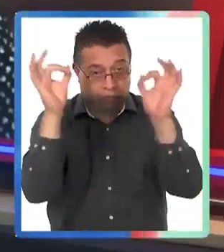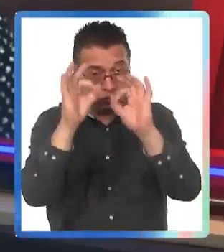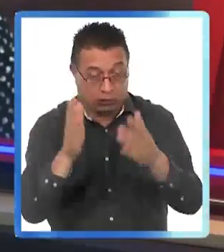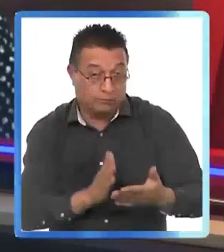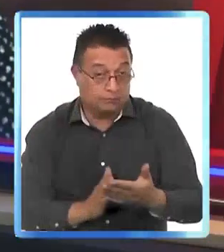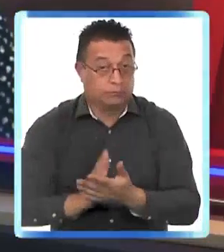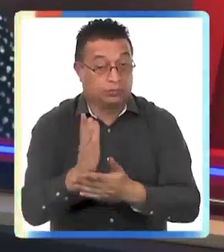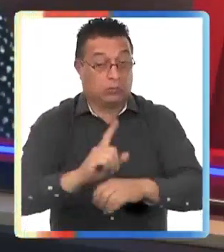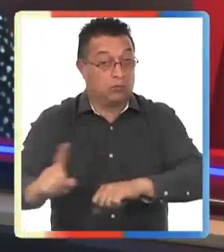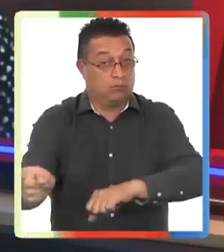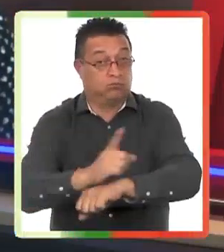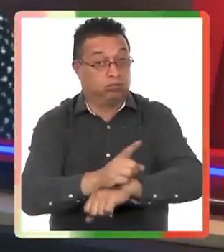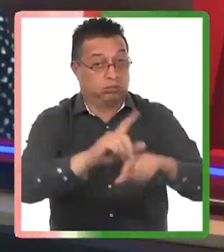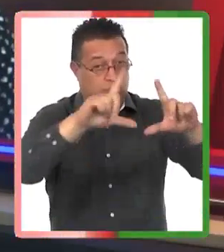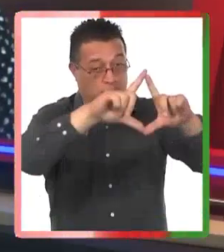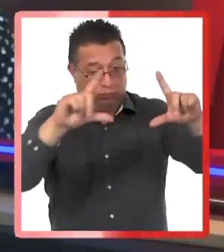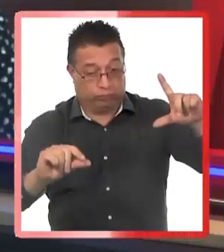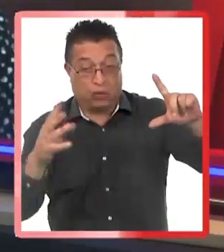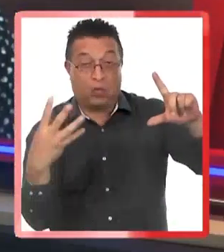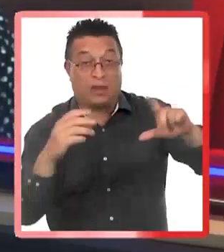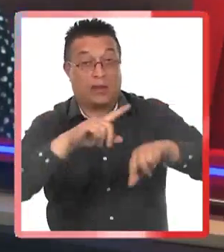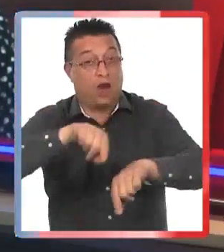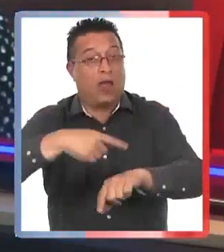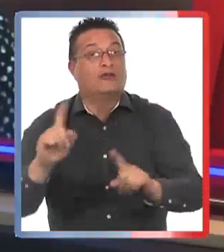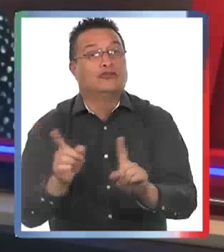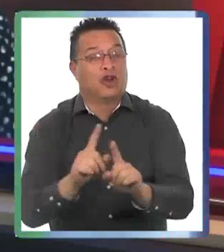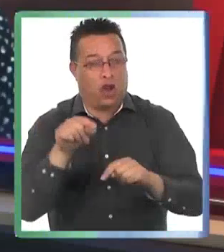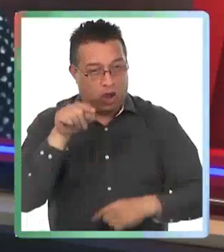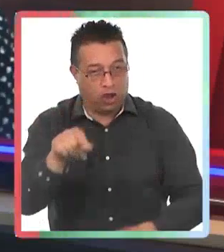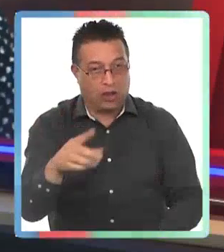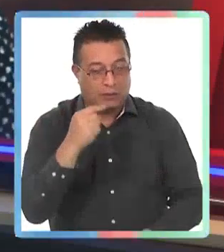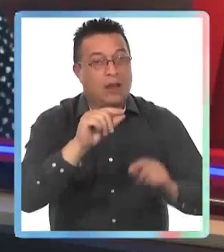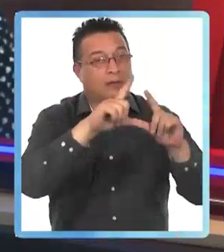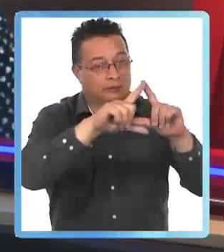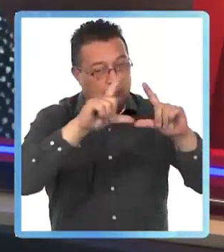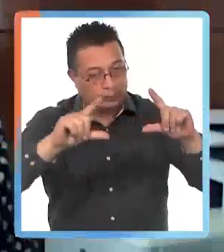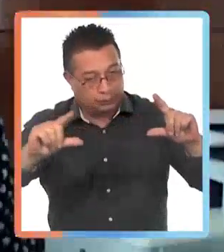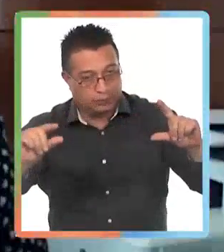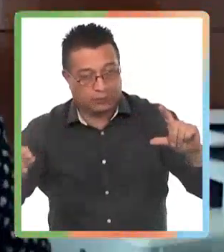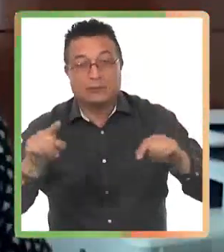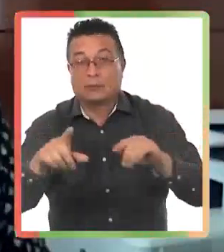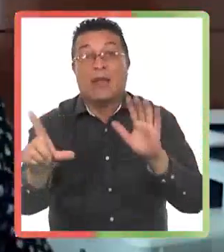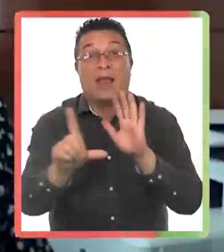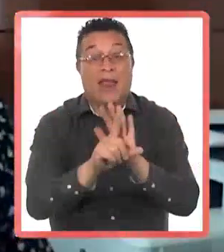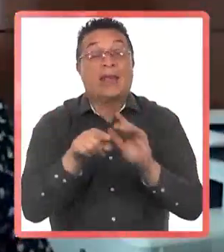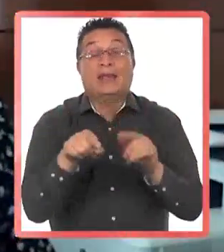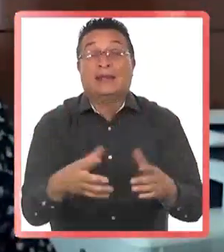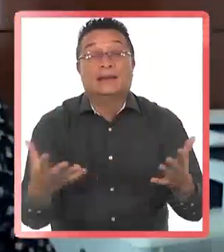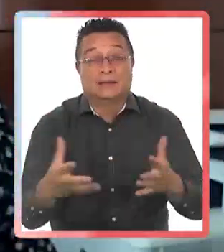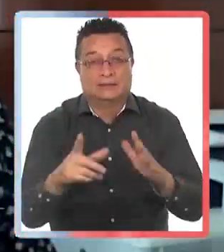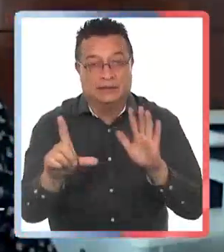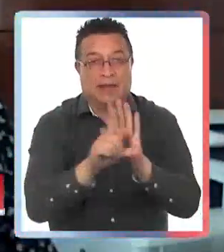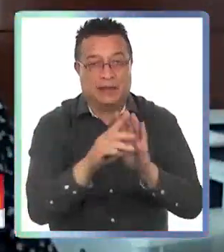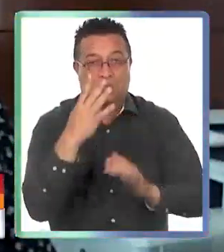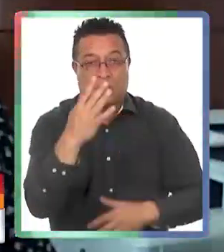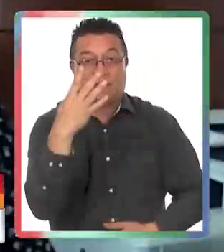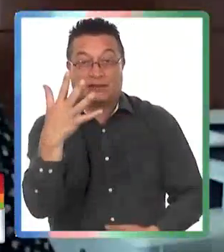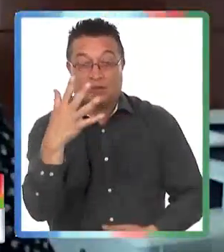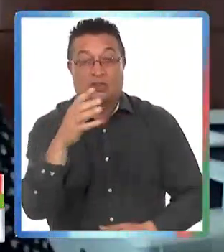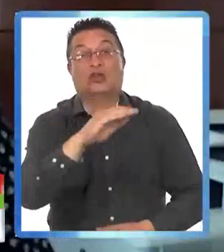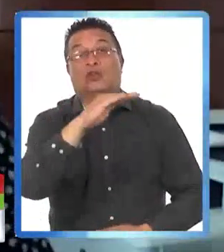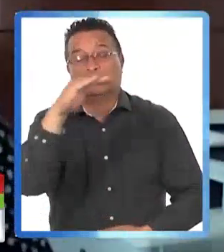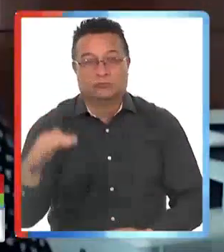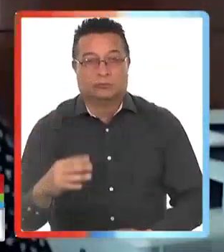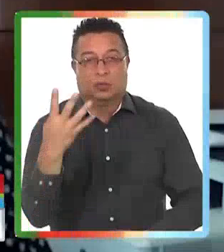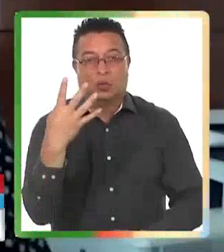no comienza a regir inmediatamente y además tiene otro aspecto muy importante, la gradualidad. Esta ley lo que hace es reducir la jornada laboral de